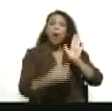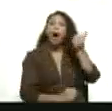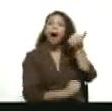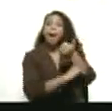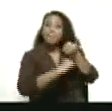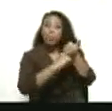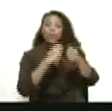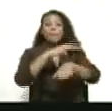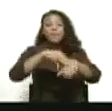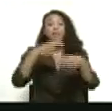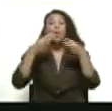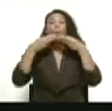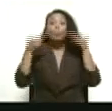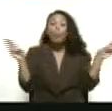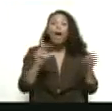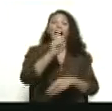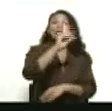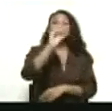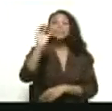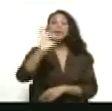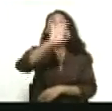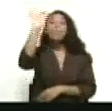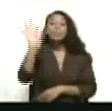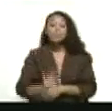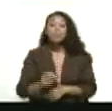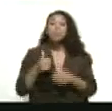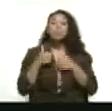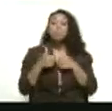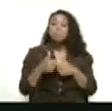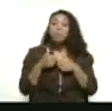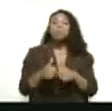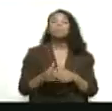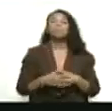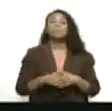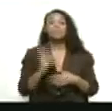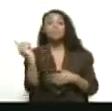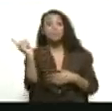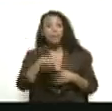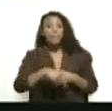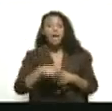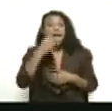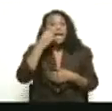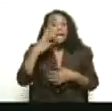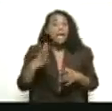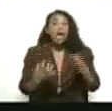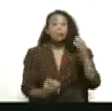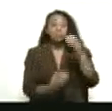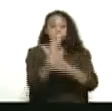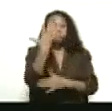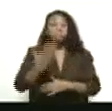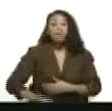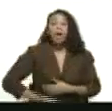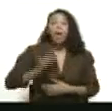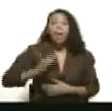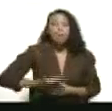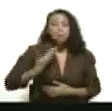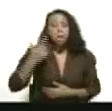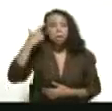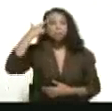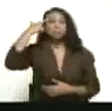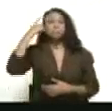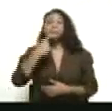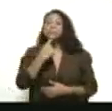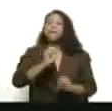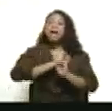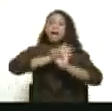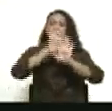del Ministerio Público al 100%. De hecho, creo importante decir